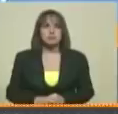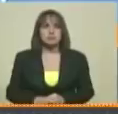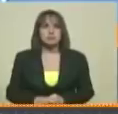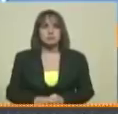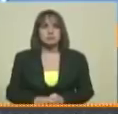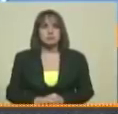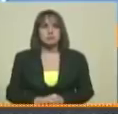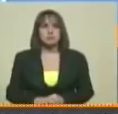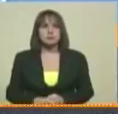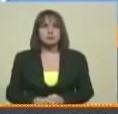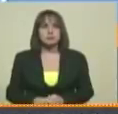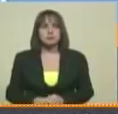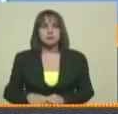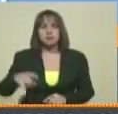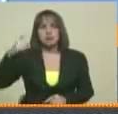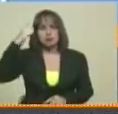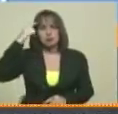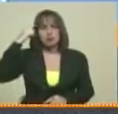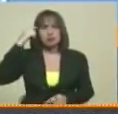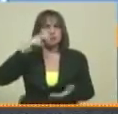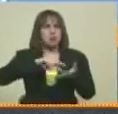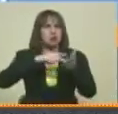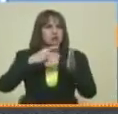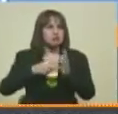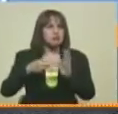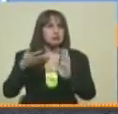Todos sabemos qué significa construir su propia casa.